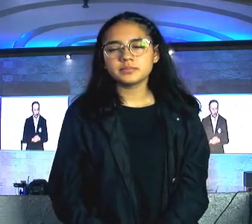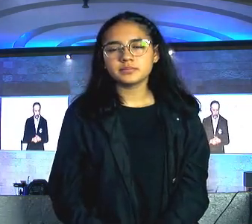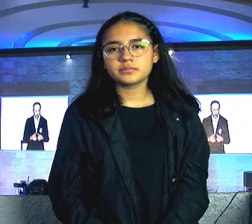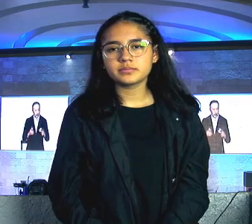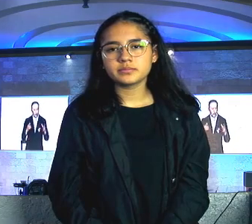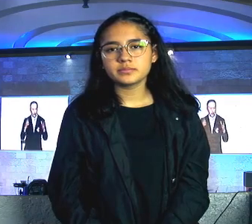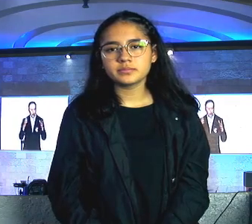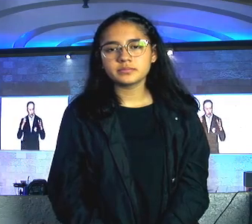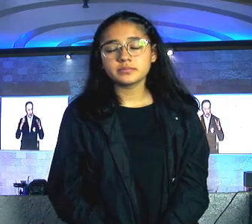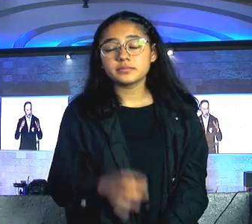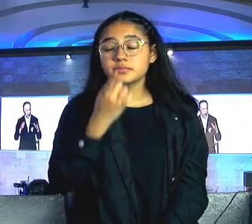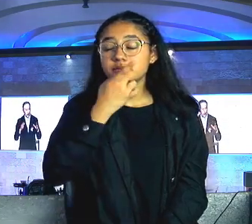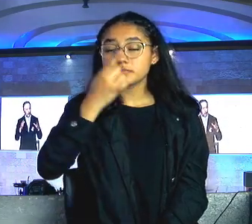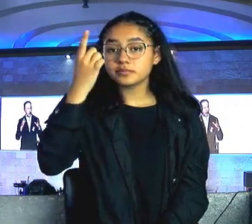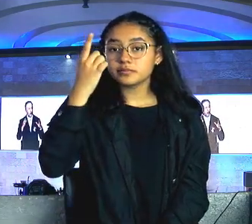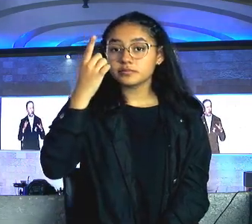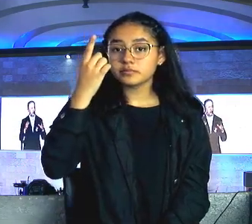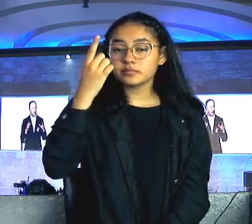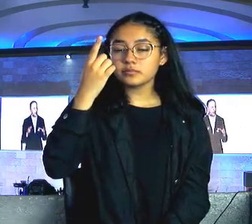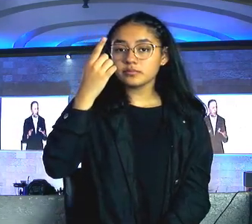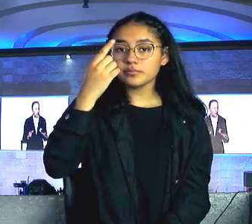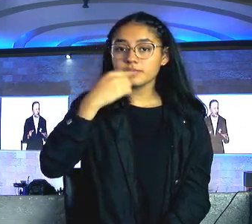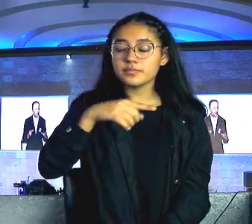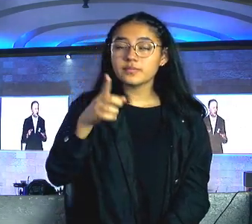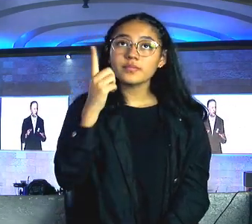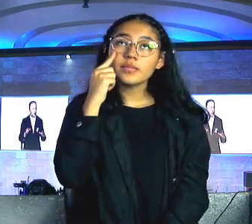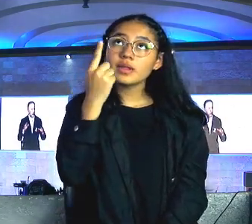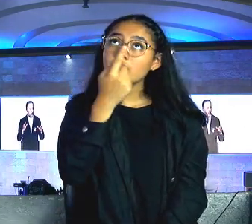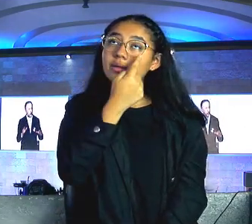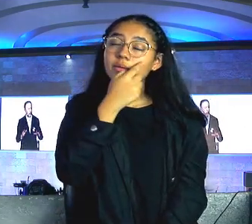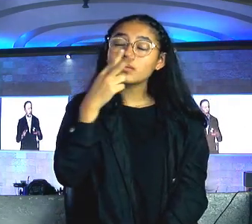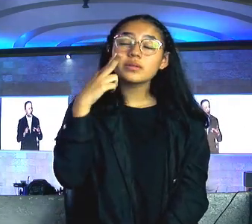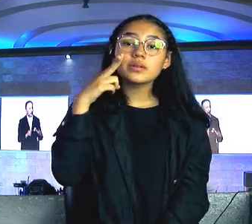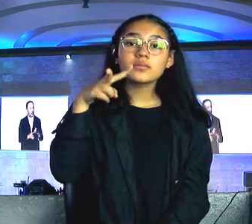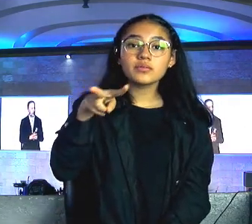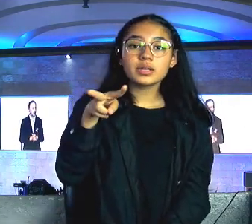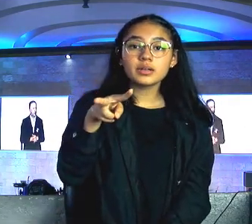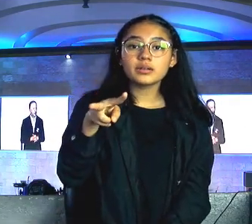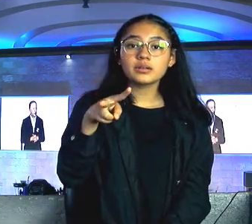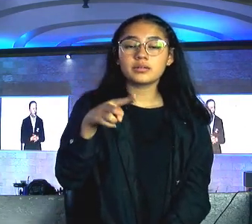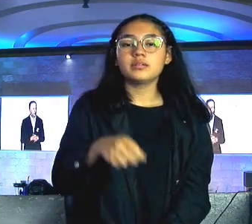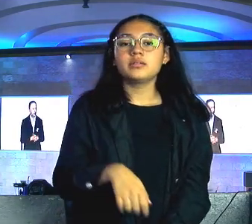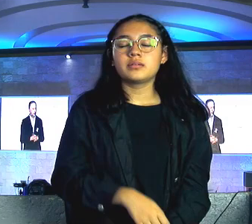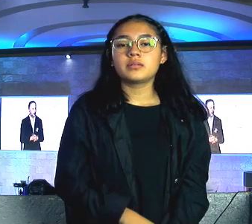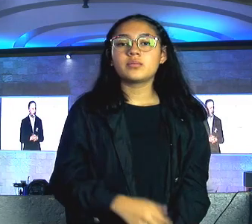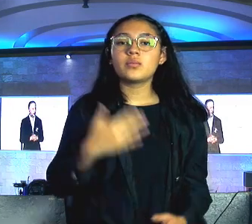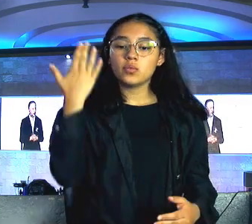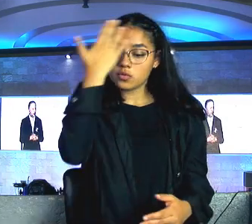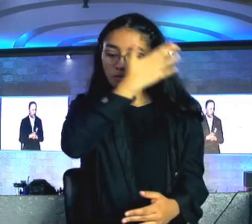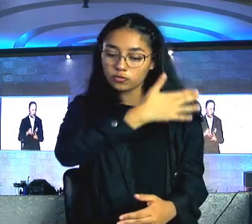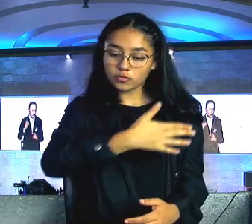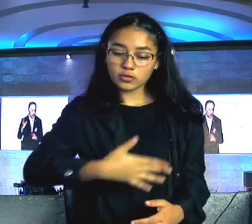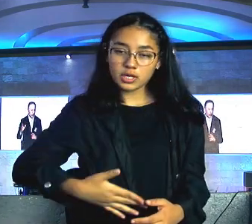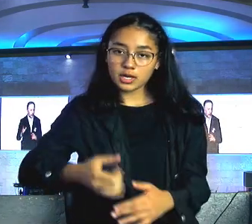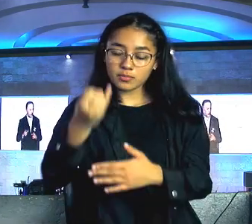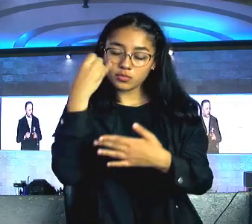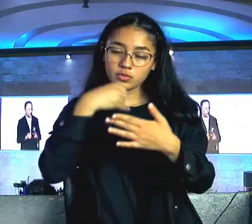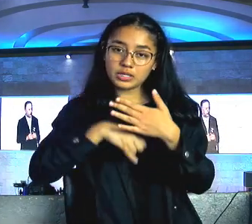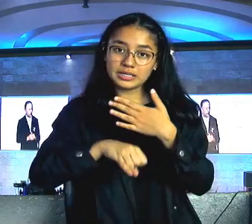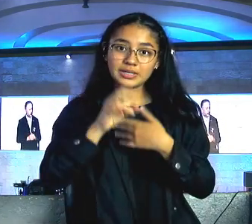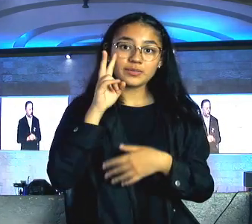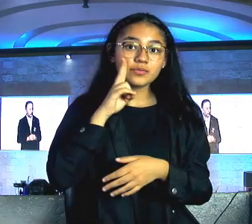Pues Dios te dice, hijo, mis ojos te ven por dentro y por fuera. Ven tus sueños,